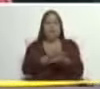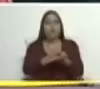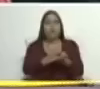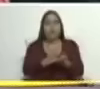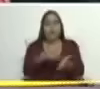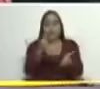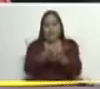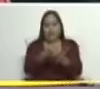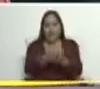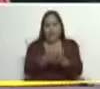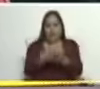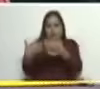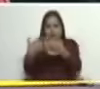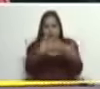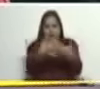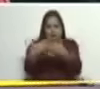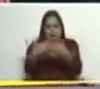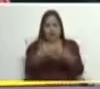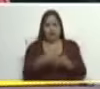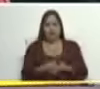guerra.